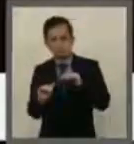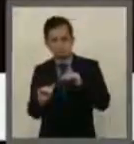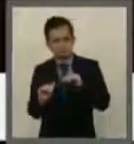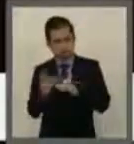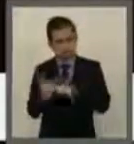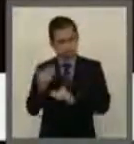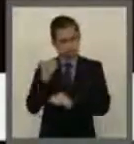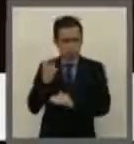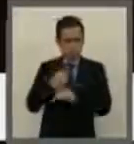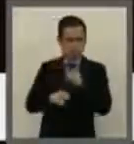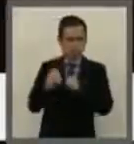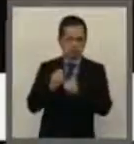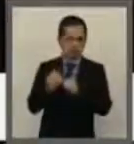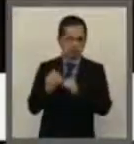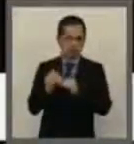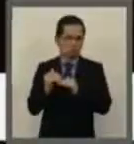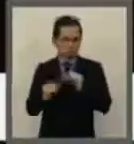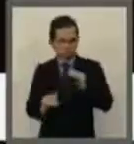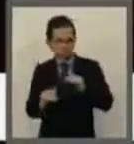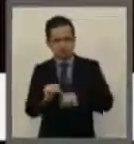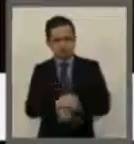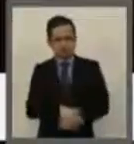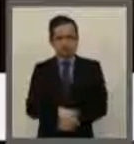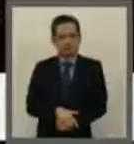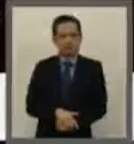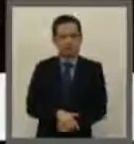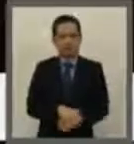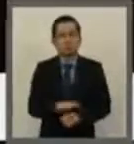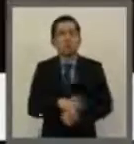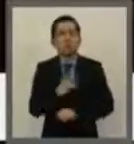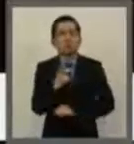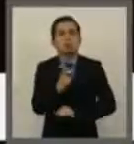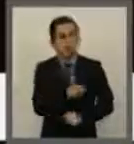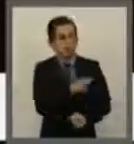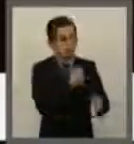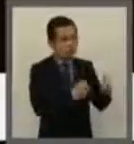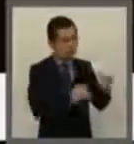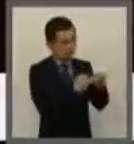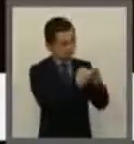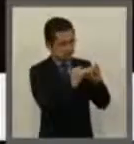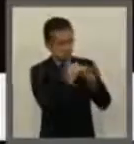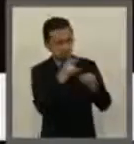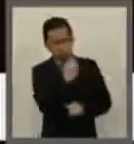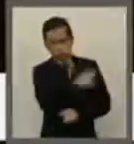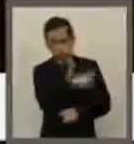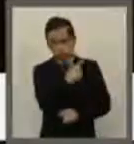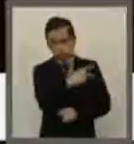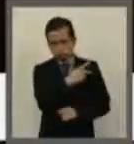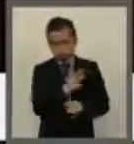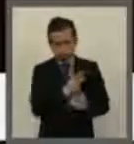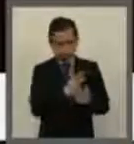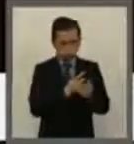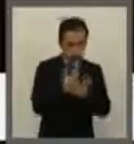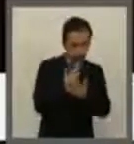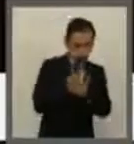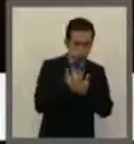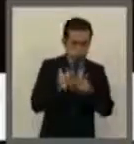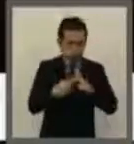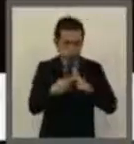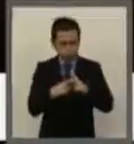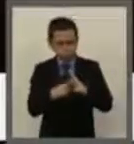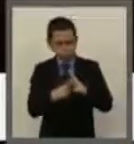anterior. Por ello, los proyectos de algunos órganos incumplen la regla constitucional